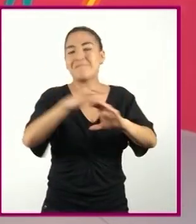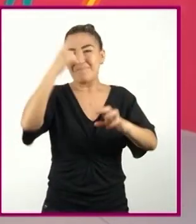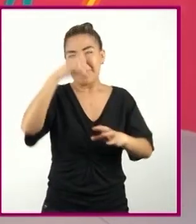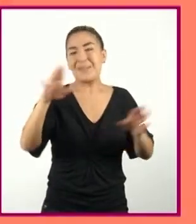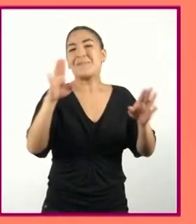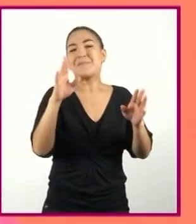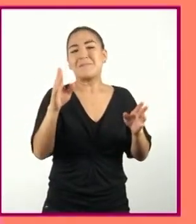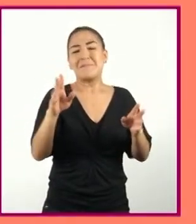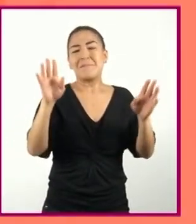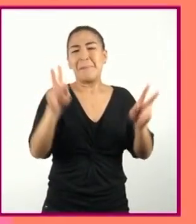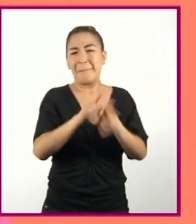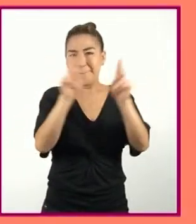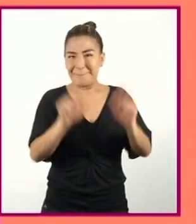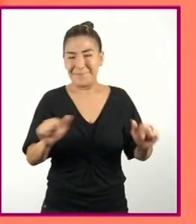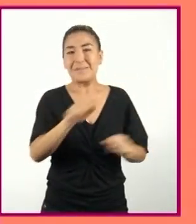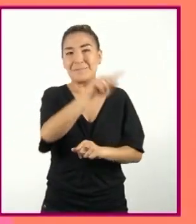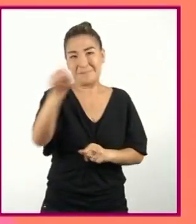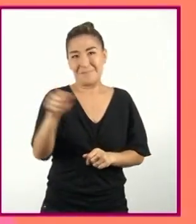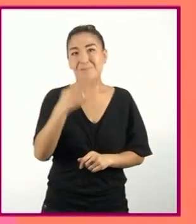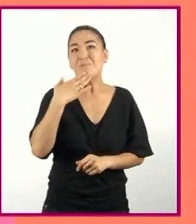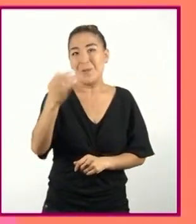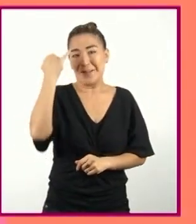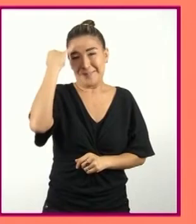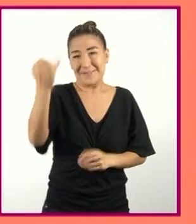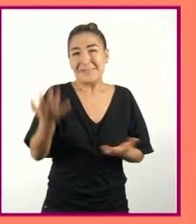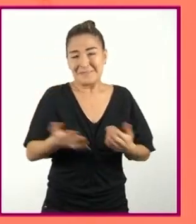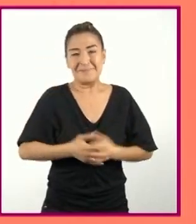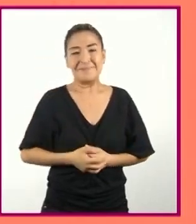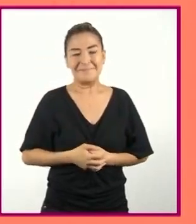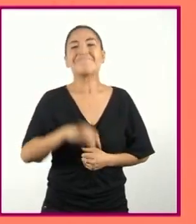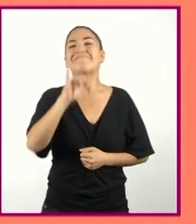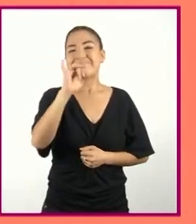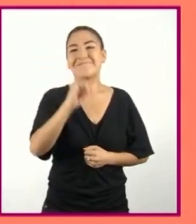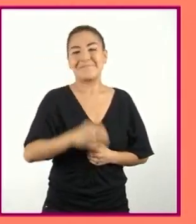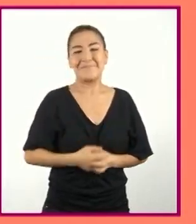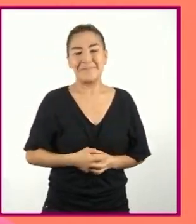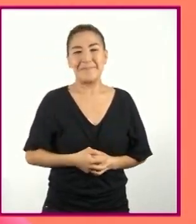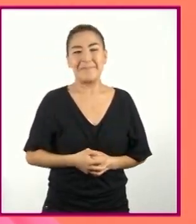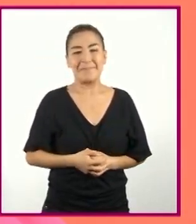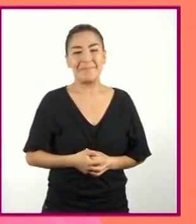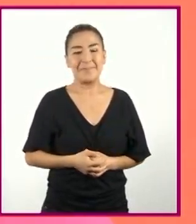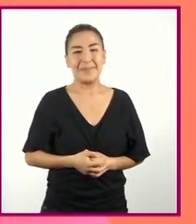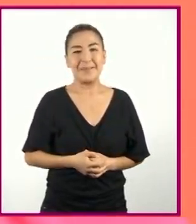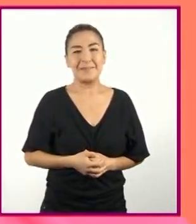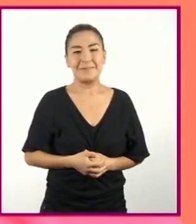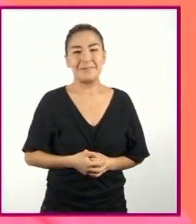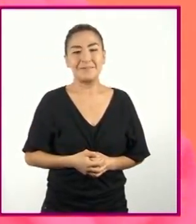paz. ¿Les parece buena idea? ¡Correcto! Bueno. Sí.